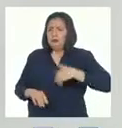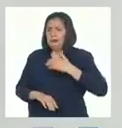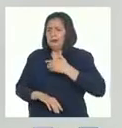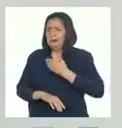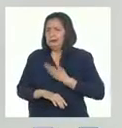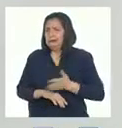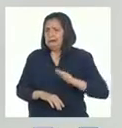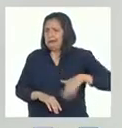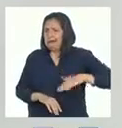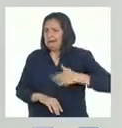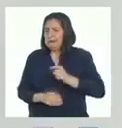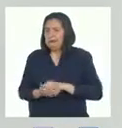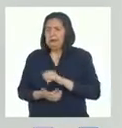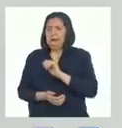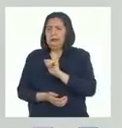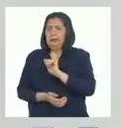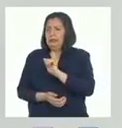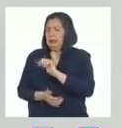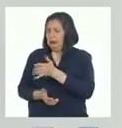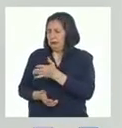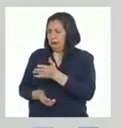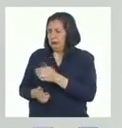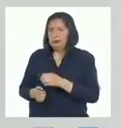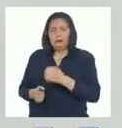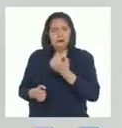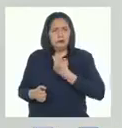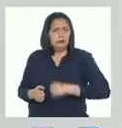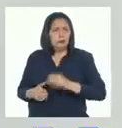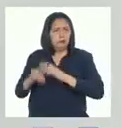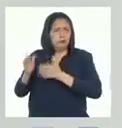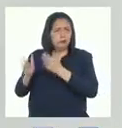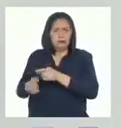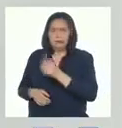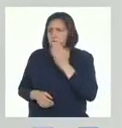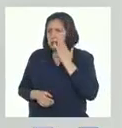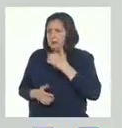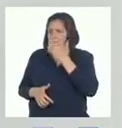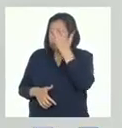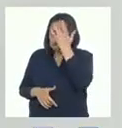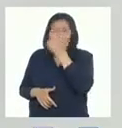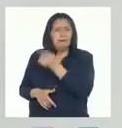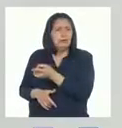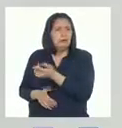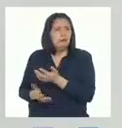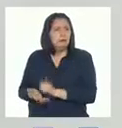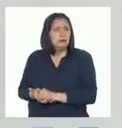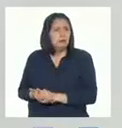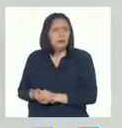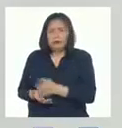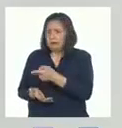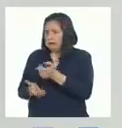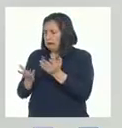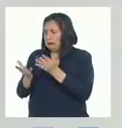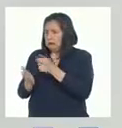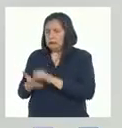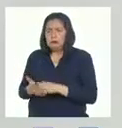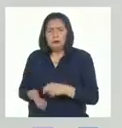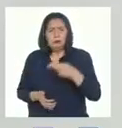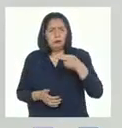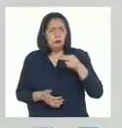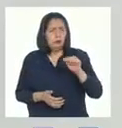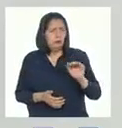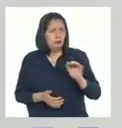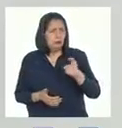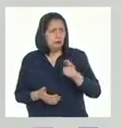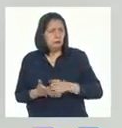tarde. Antonio, hijo de un albañil, llega tarde porque su mamá está enferma. El estudiante Humberto